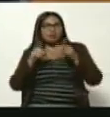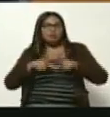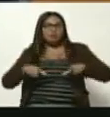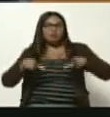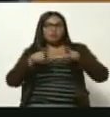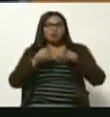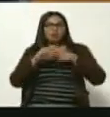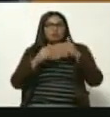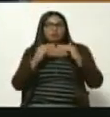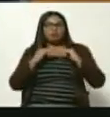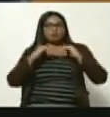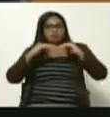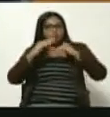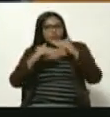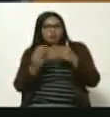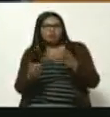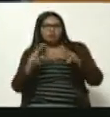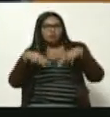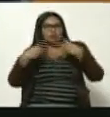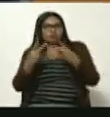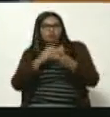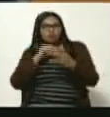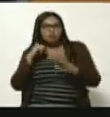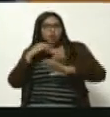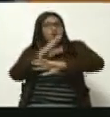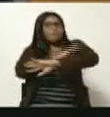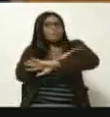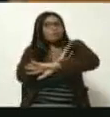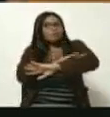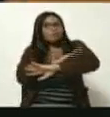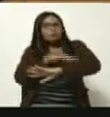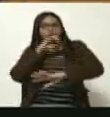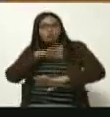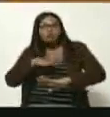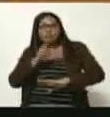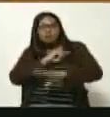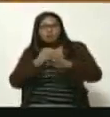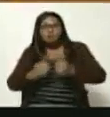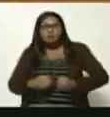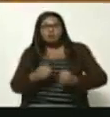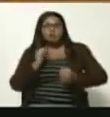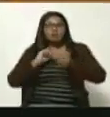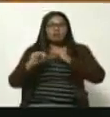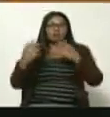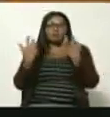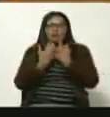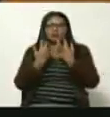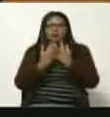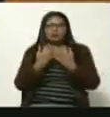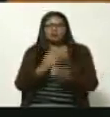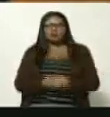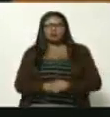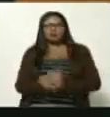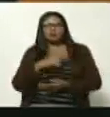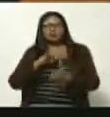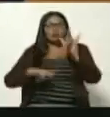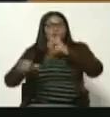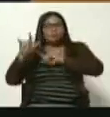no alineamiento que reivindiquen nuestro carácter histórico de fuerza antiguerra y amante de la paz.